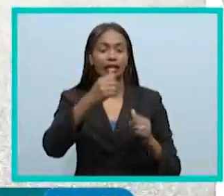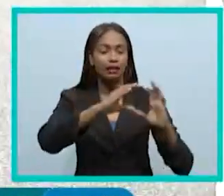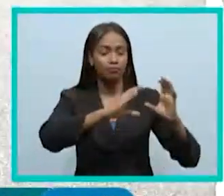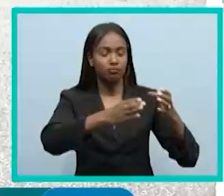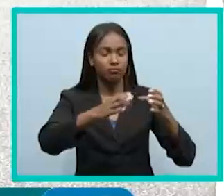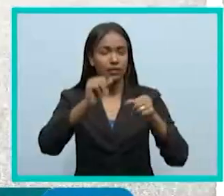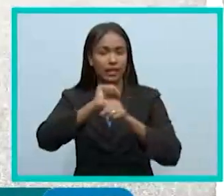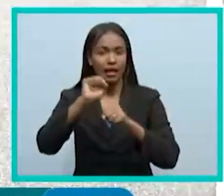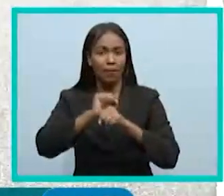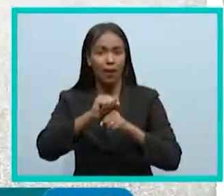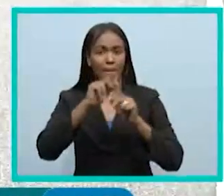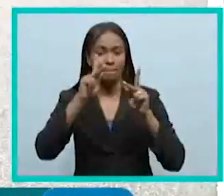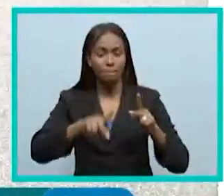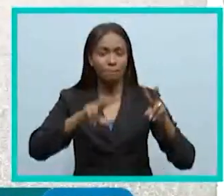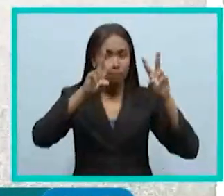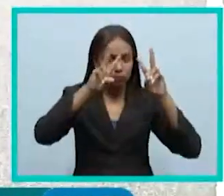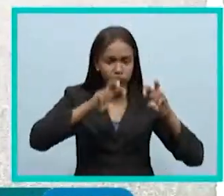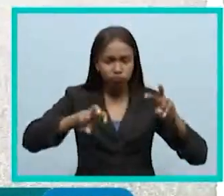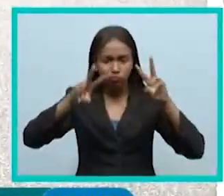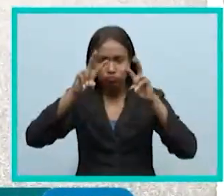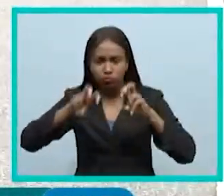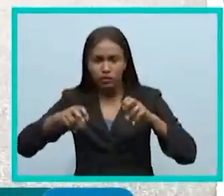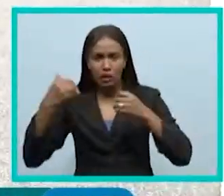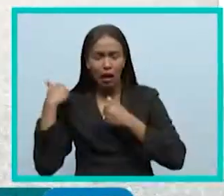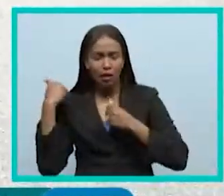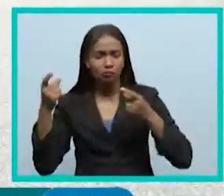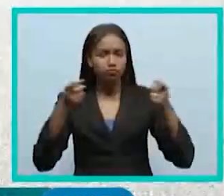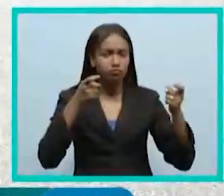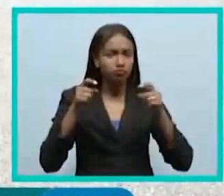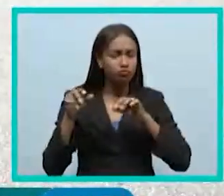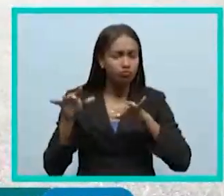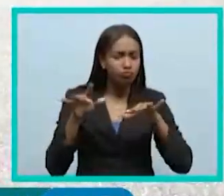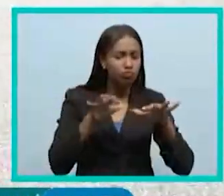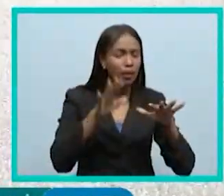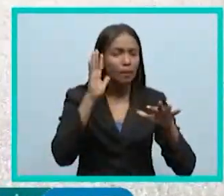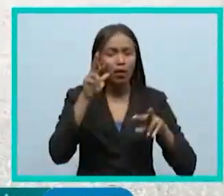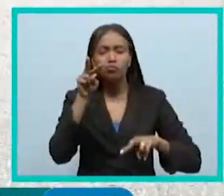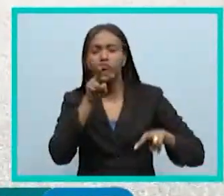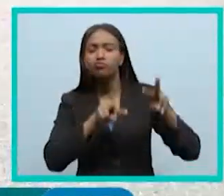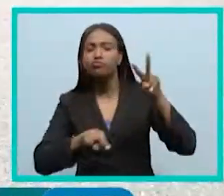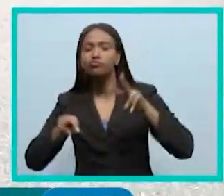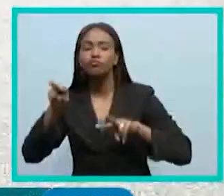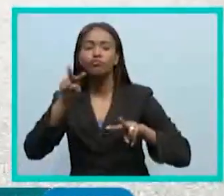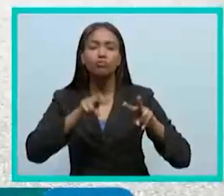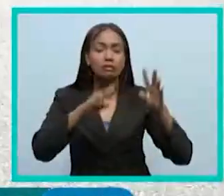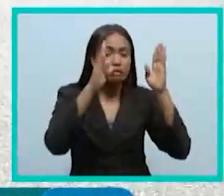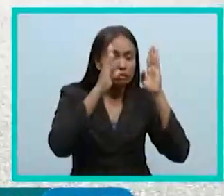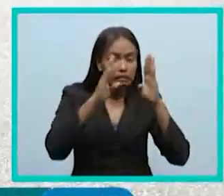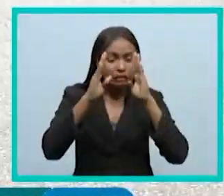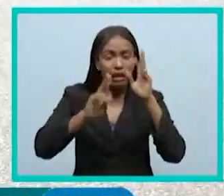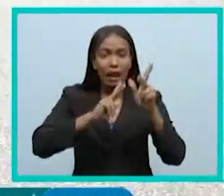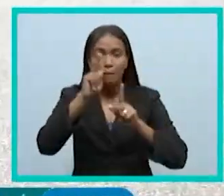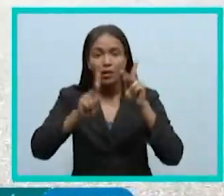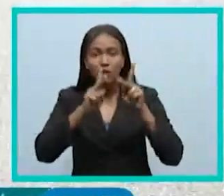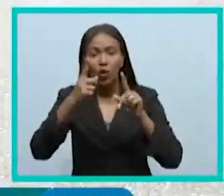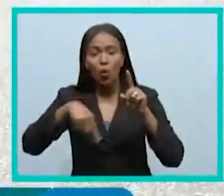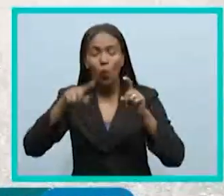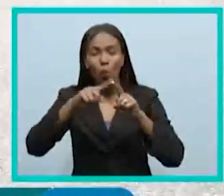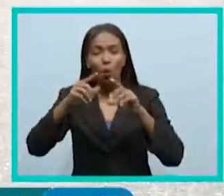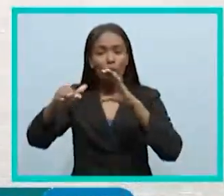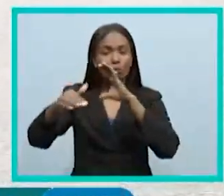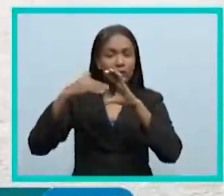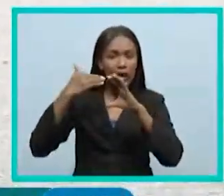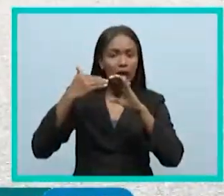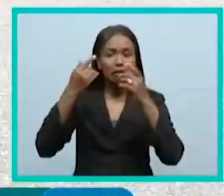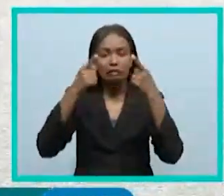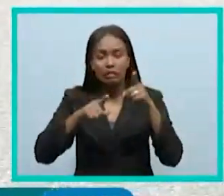operadores, analistas y administradores, quienes estarán monitoreando y asistiendo al ciudadano las